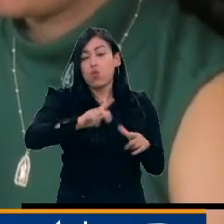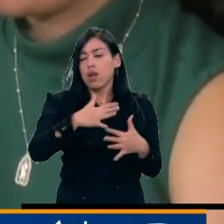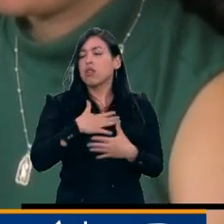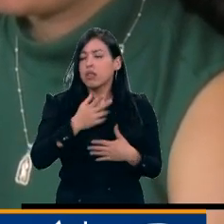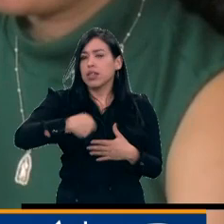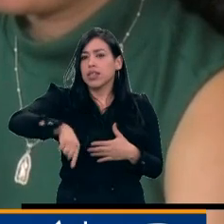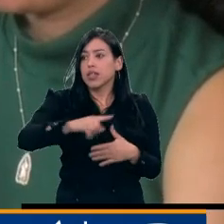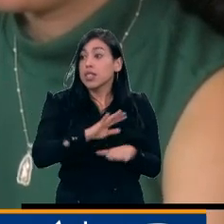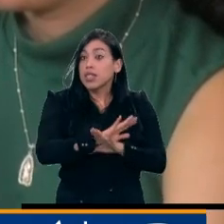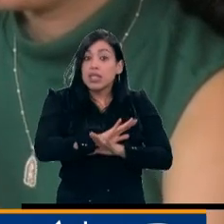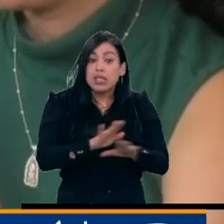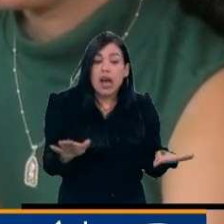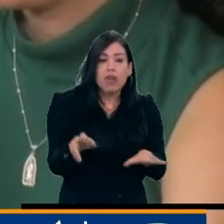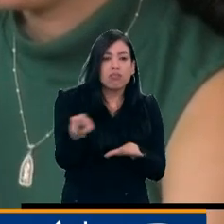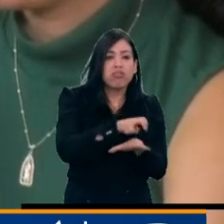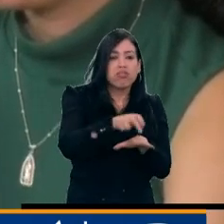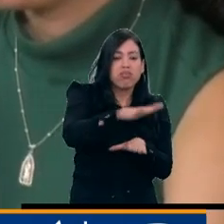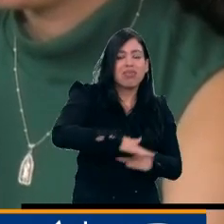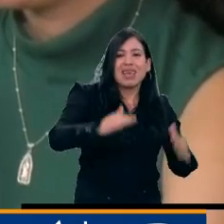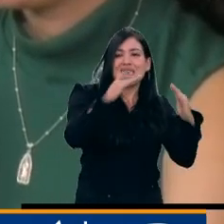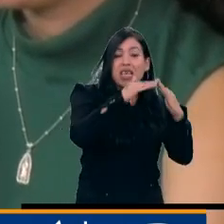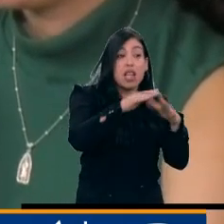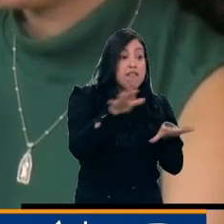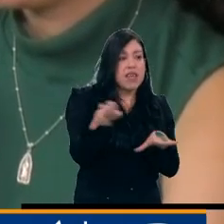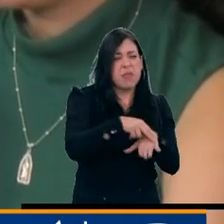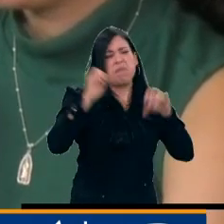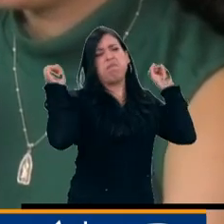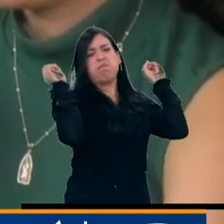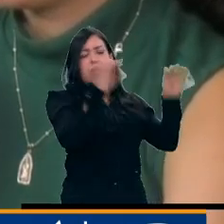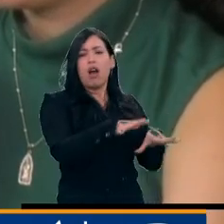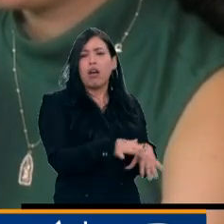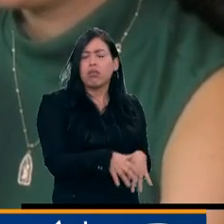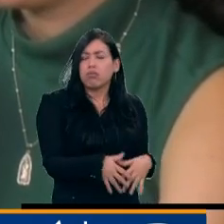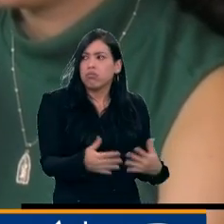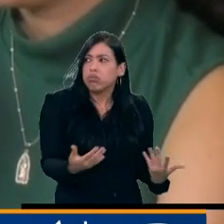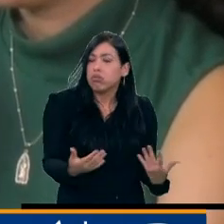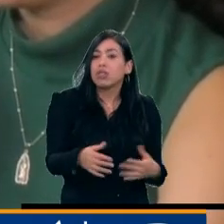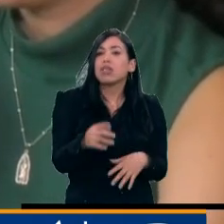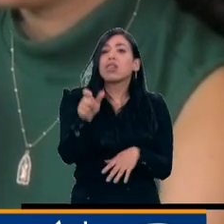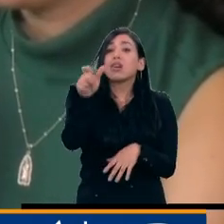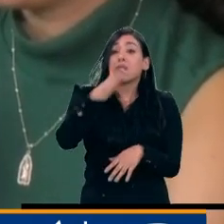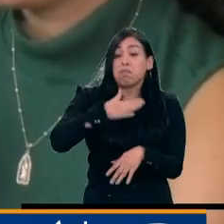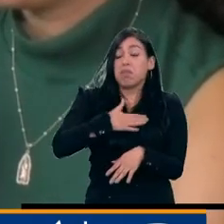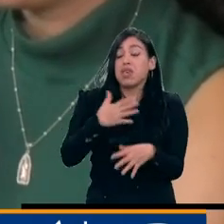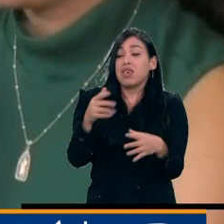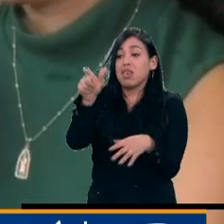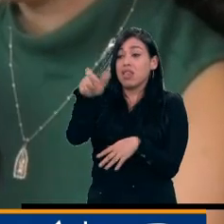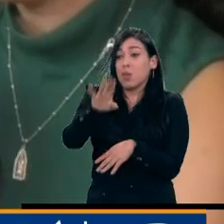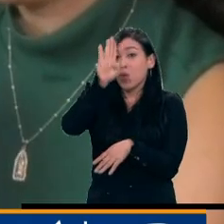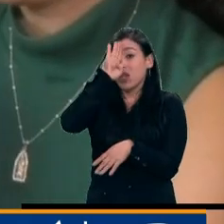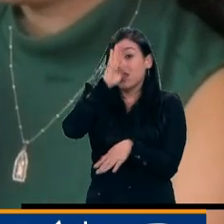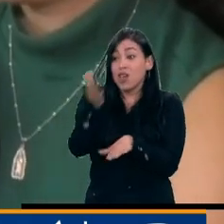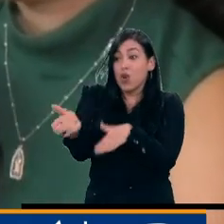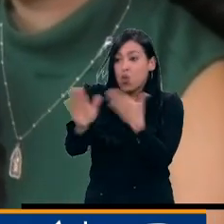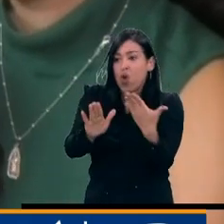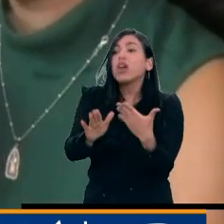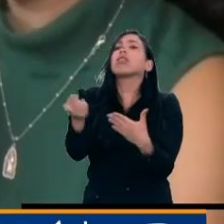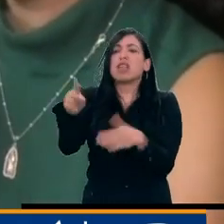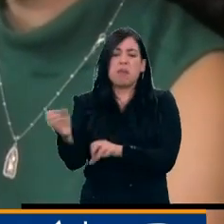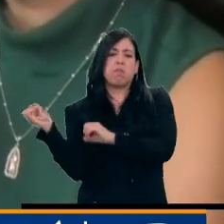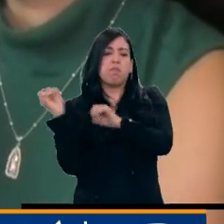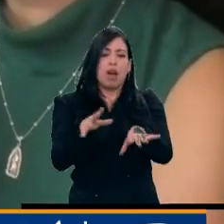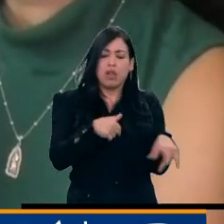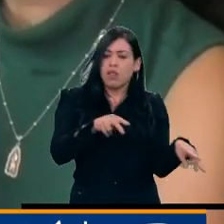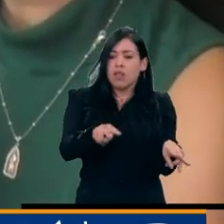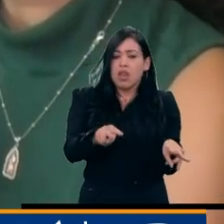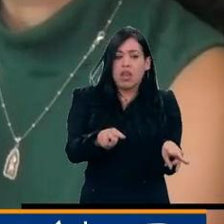De ahí nos llevaron a un salón comunal, nos tiraron allá. Nos llevaron a mi compañero fallecido y lo tiraron allá al lado de nosotros.